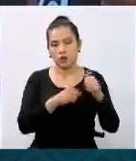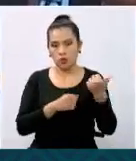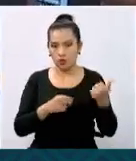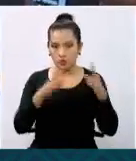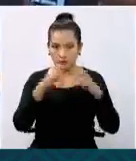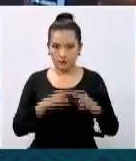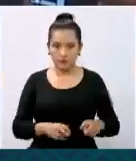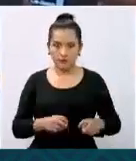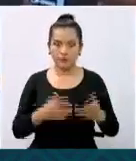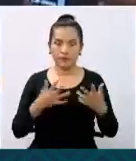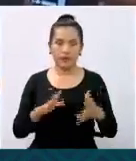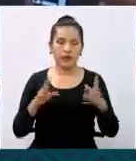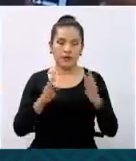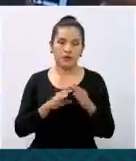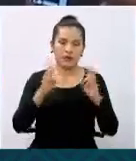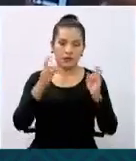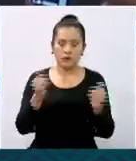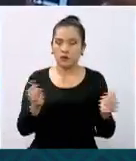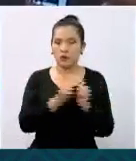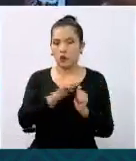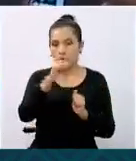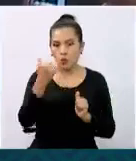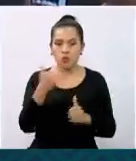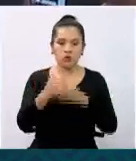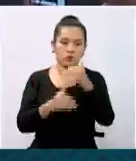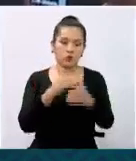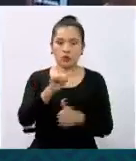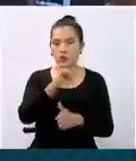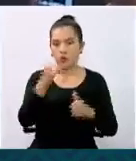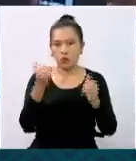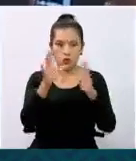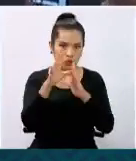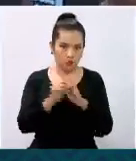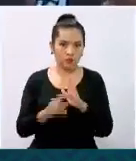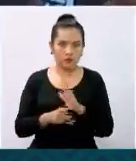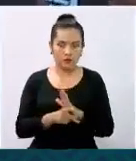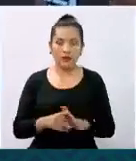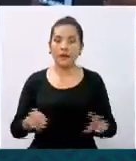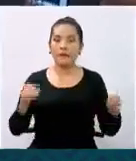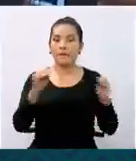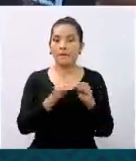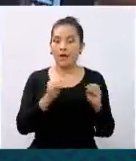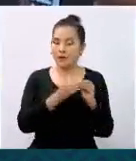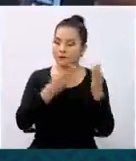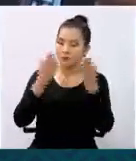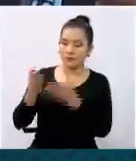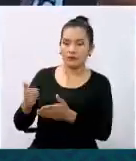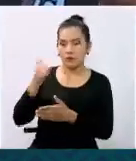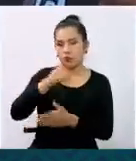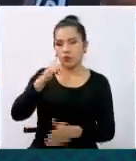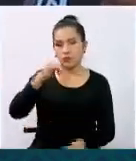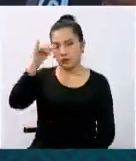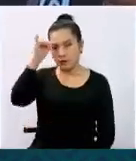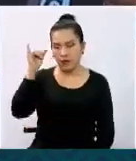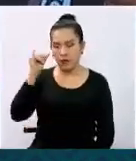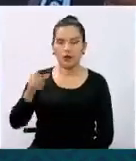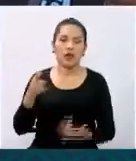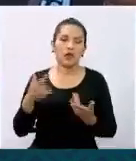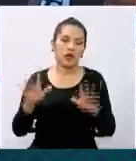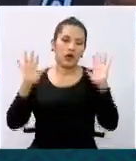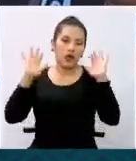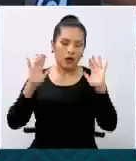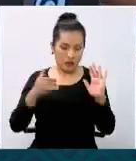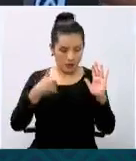posición que ha tomado con otro proceso y otra constitución. En lo que se refiere a la señora Áñez, tenemos constitución desde el